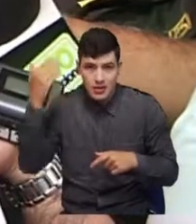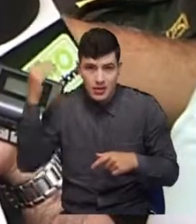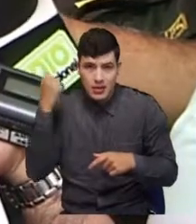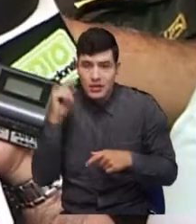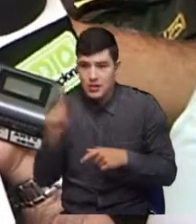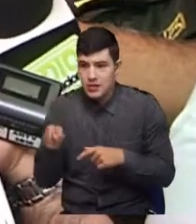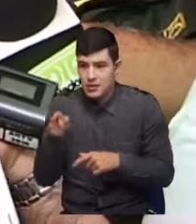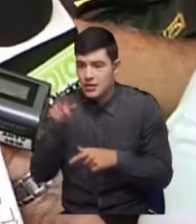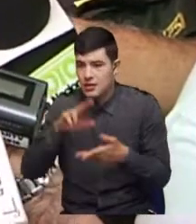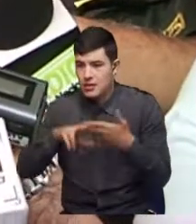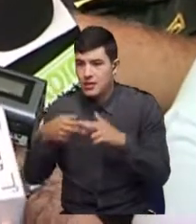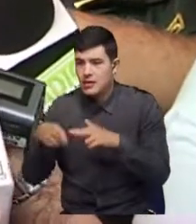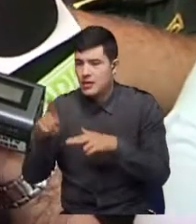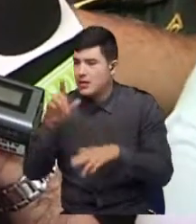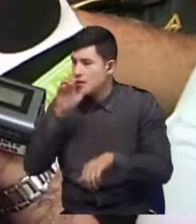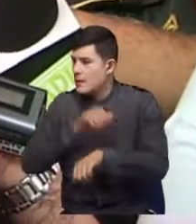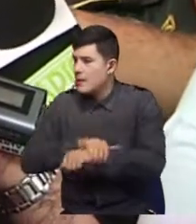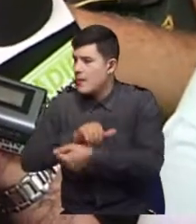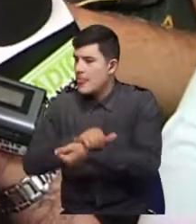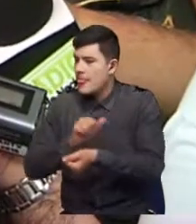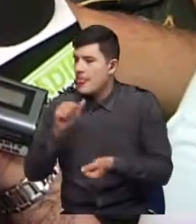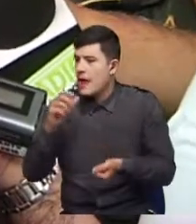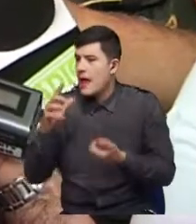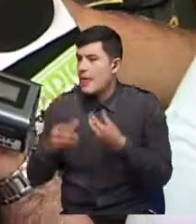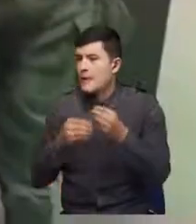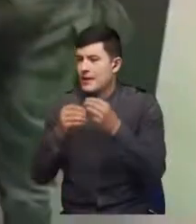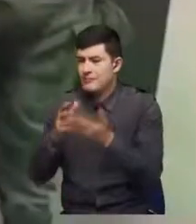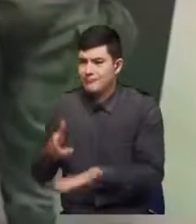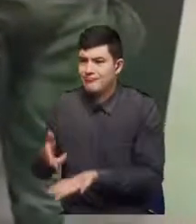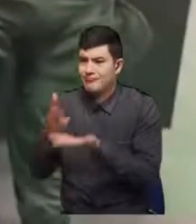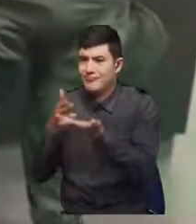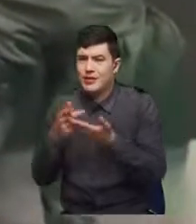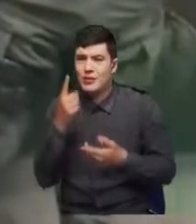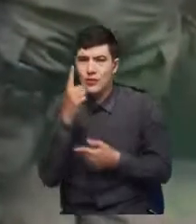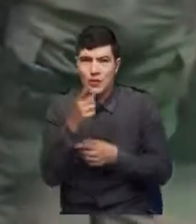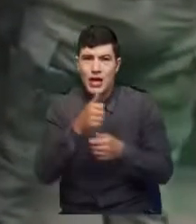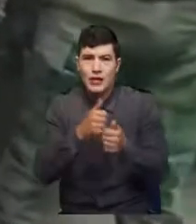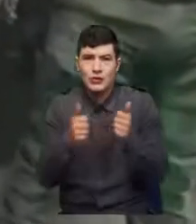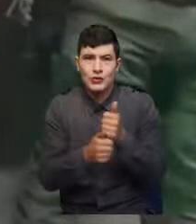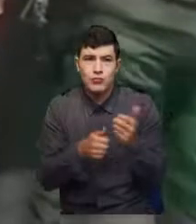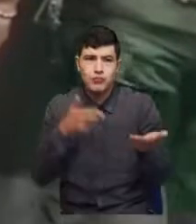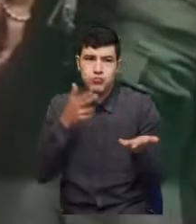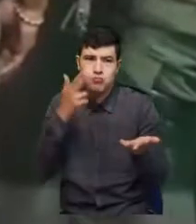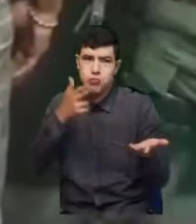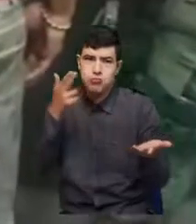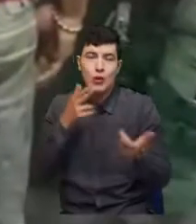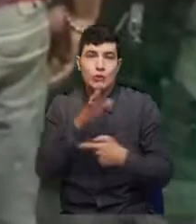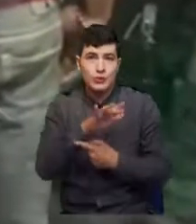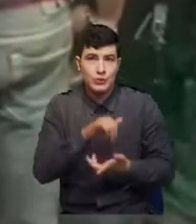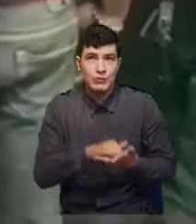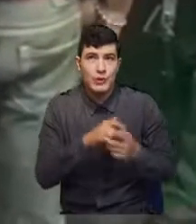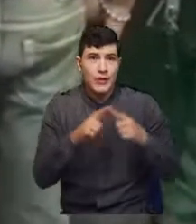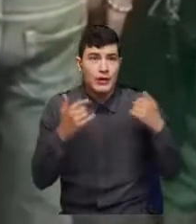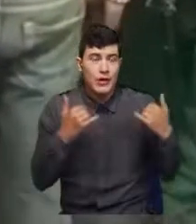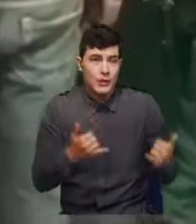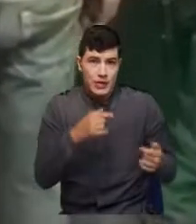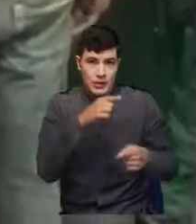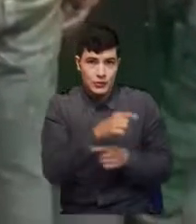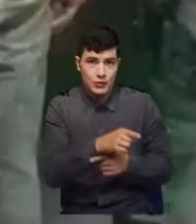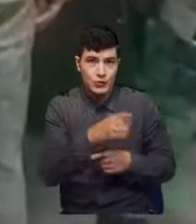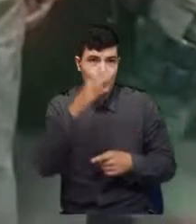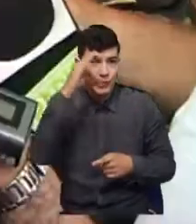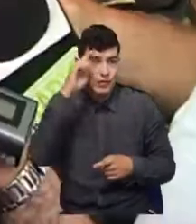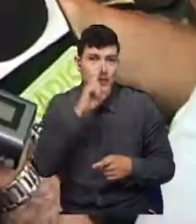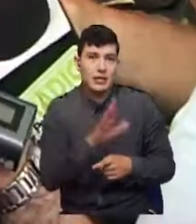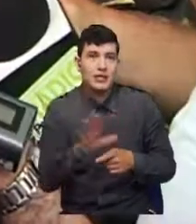capturan con dos pistolas y una subametralladora las autoridades ya han dado golpes contundentes a esta estructura criminal en